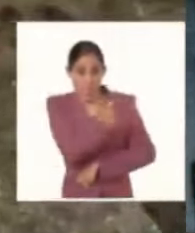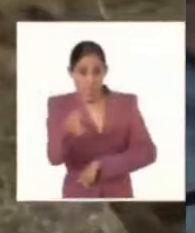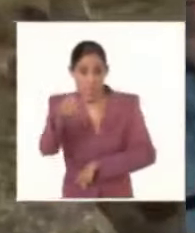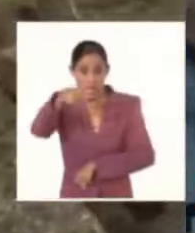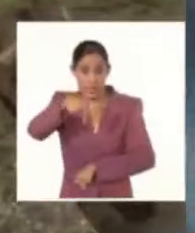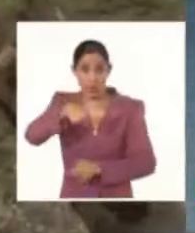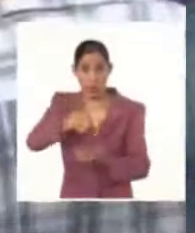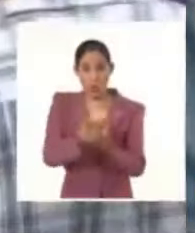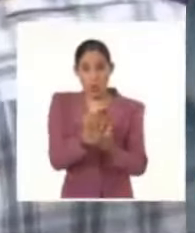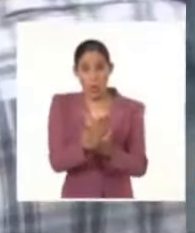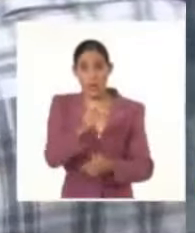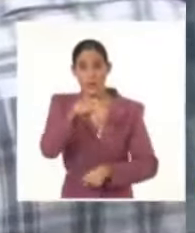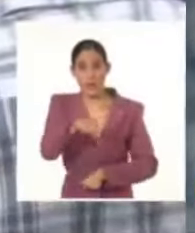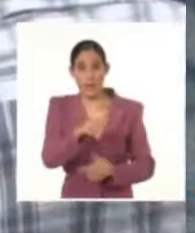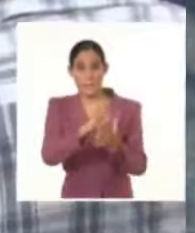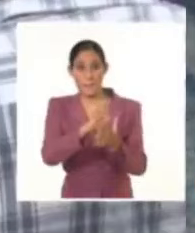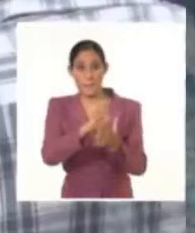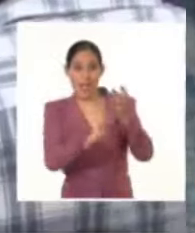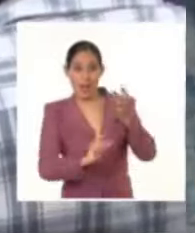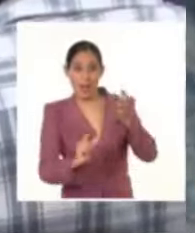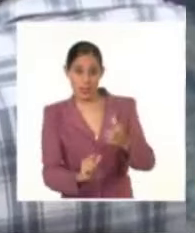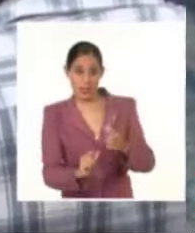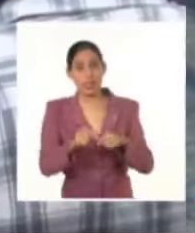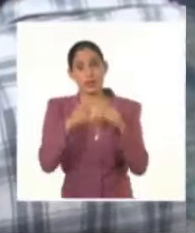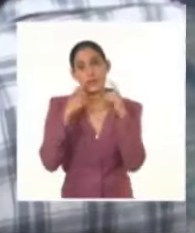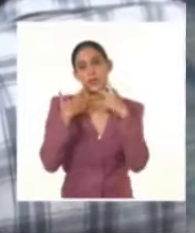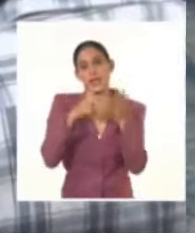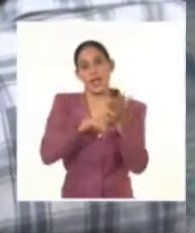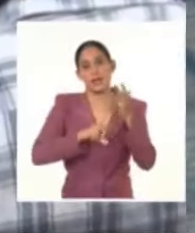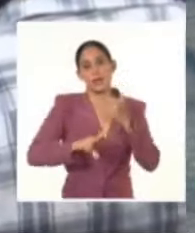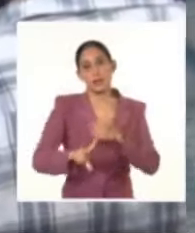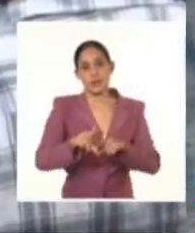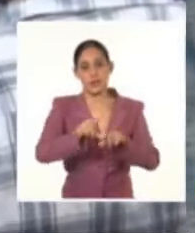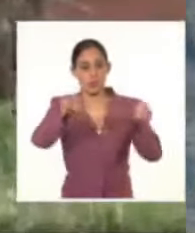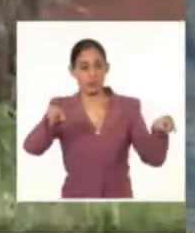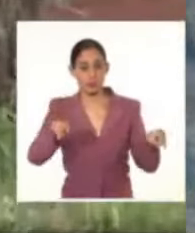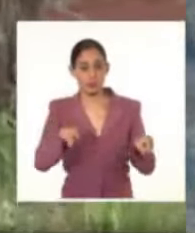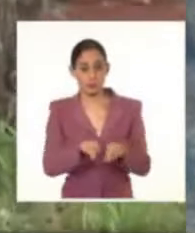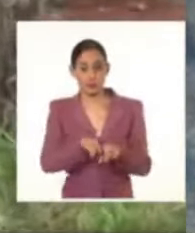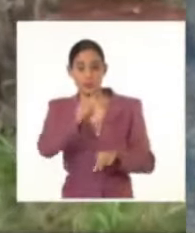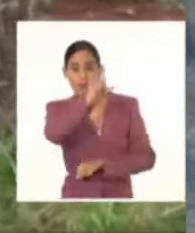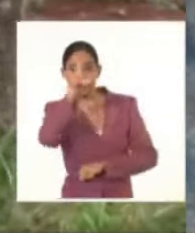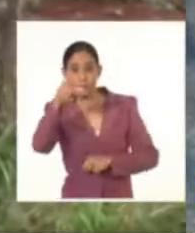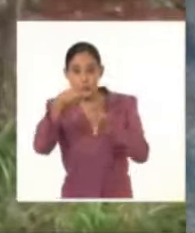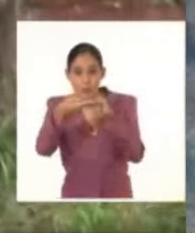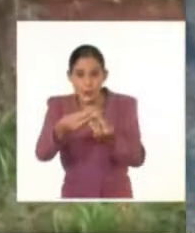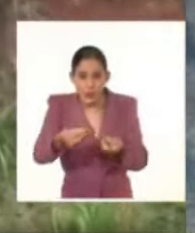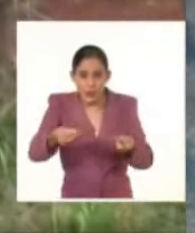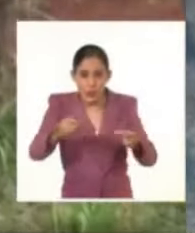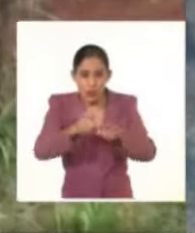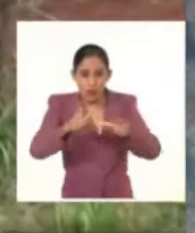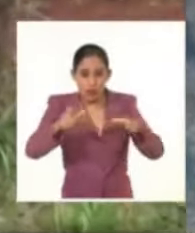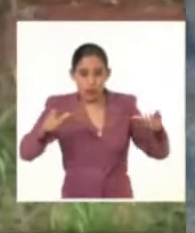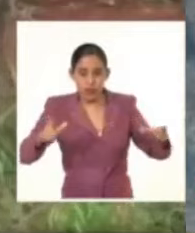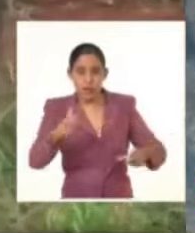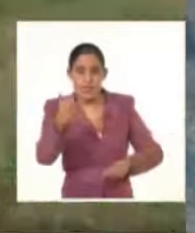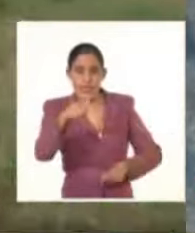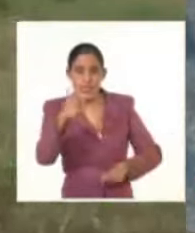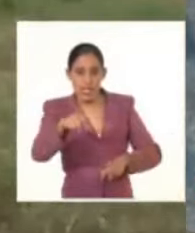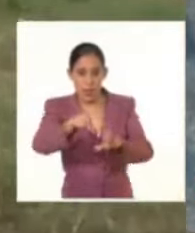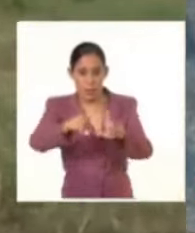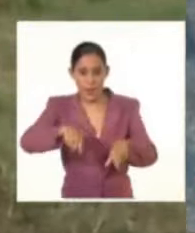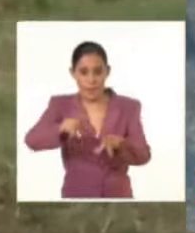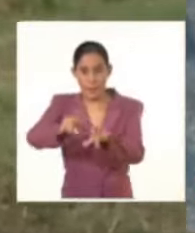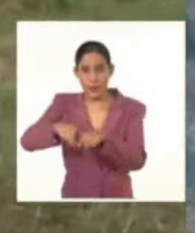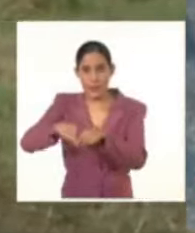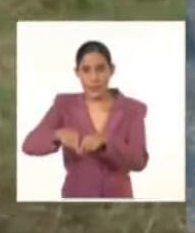el municipio mayabequense de Batabanó y lo hizo por la finca San Fermín, donde en una extensión de 10 hectáreas de tierra,